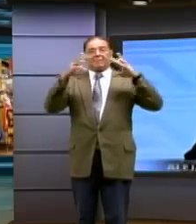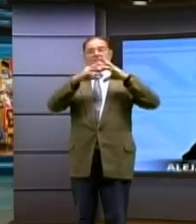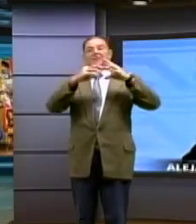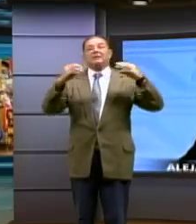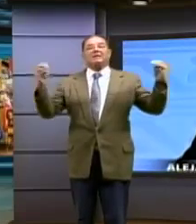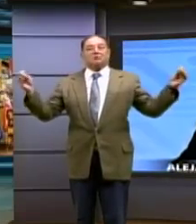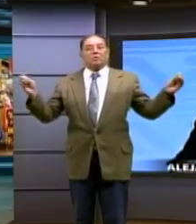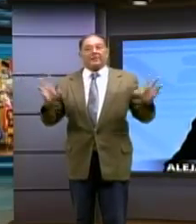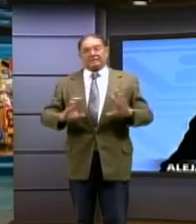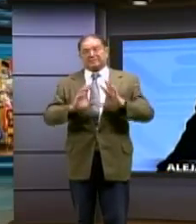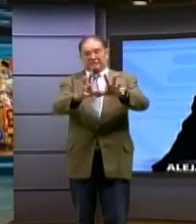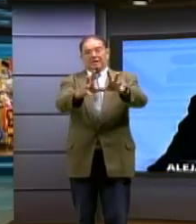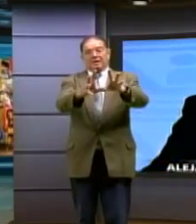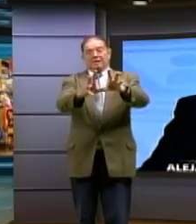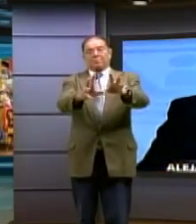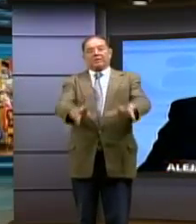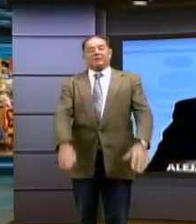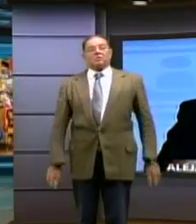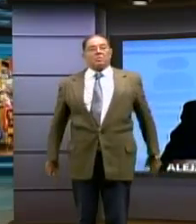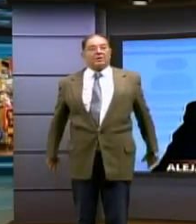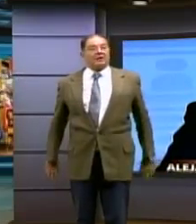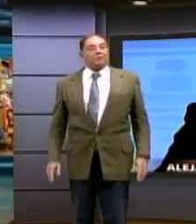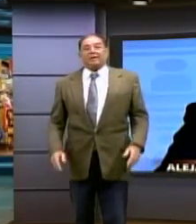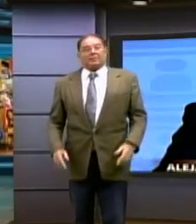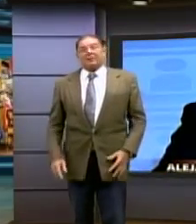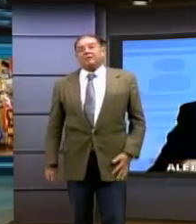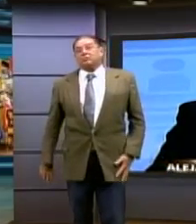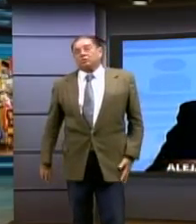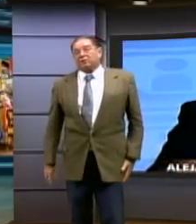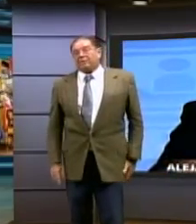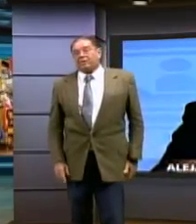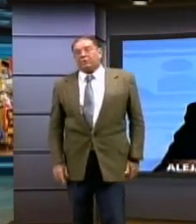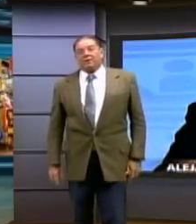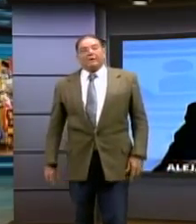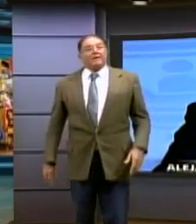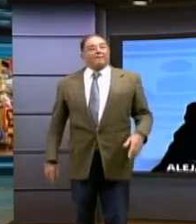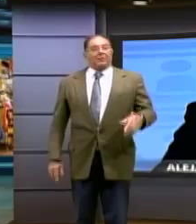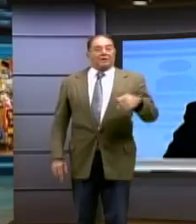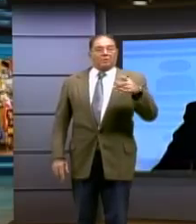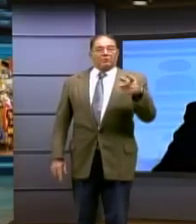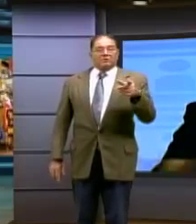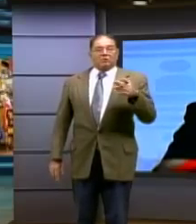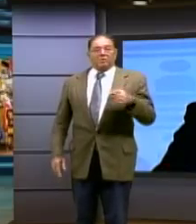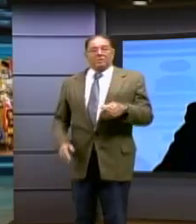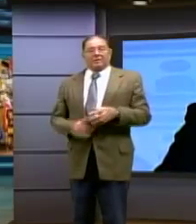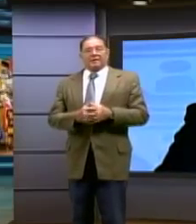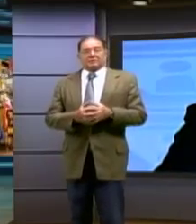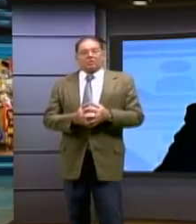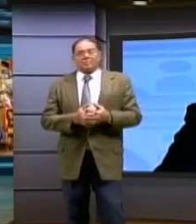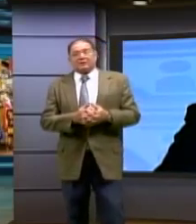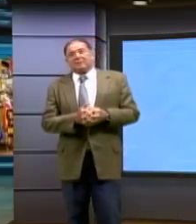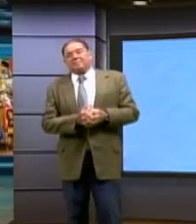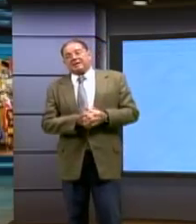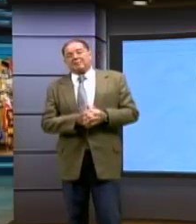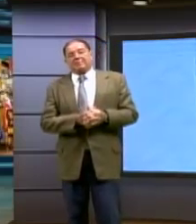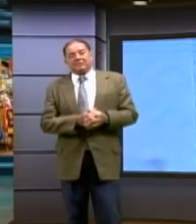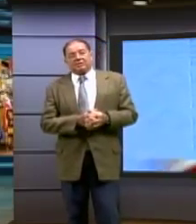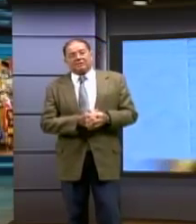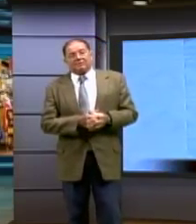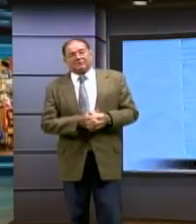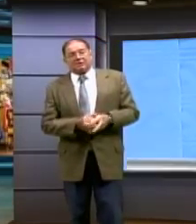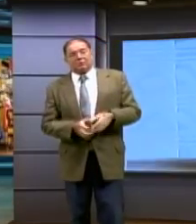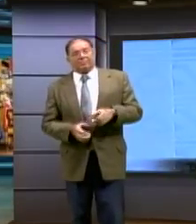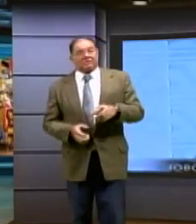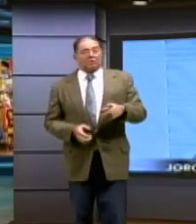de palabras en ideas concretas y poderlas comunicar, fue a la que más le costó trabajo. Cuando el señor Moreno Cárdenas, que lo vemos aquí